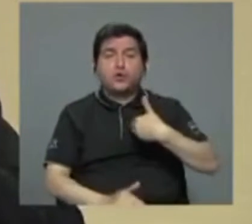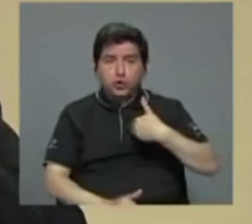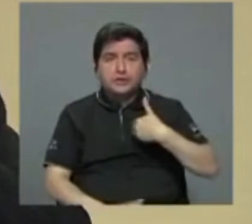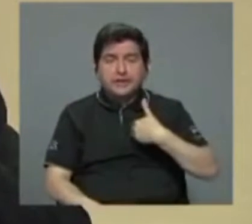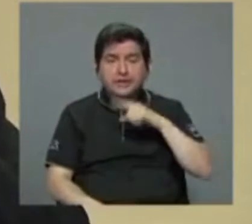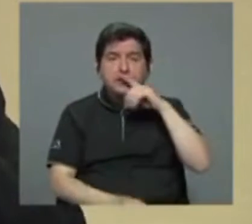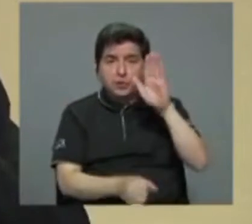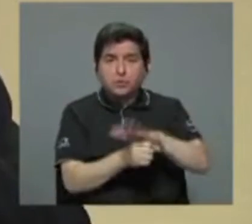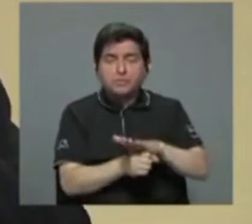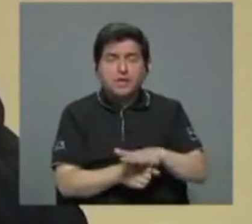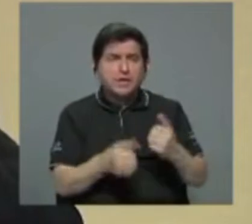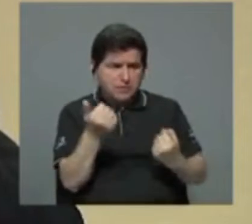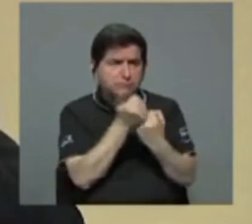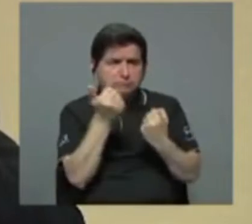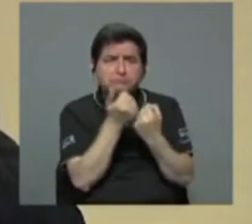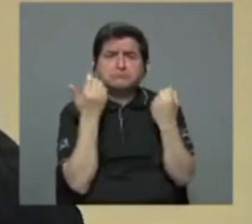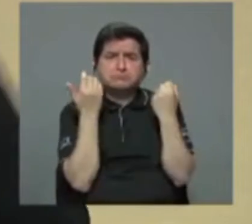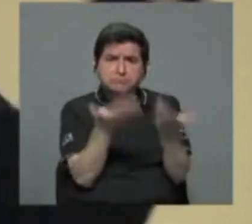que apoyarlos.